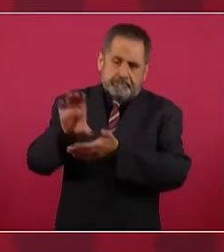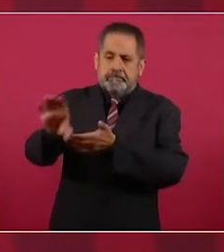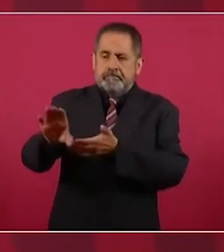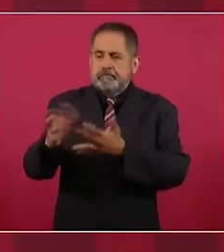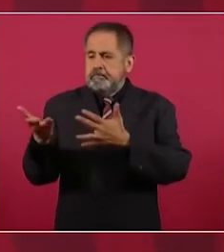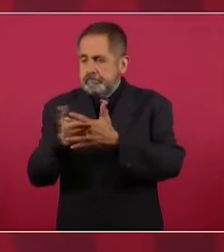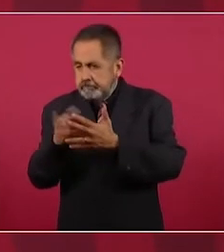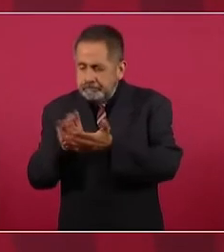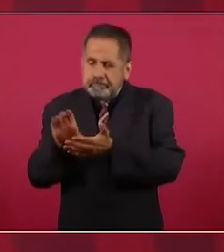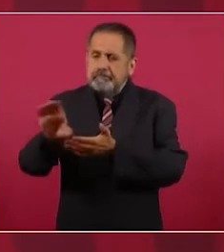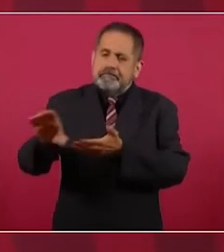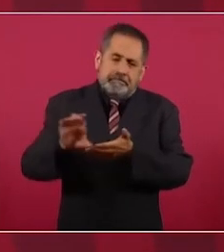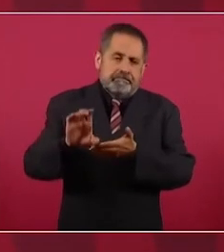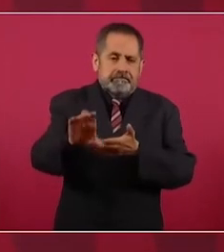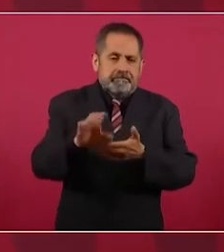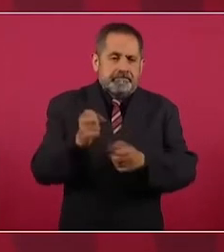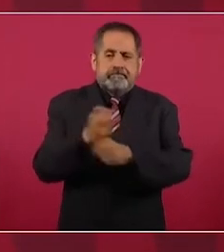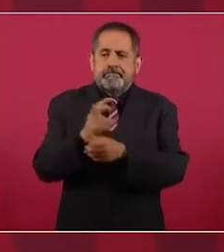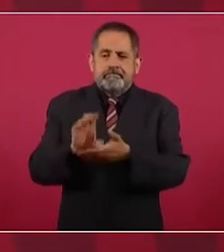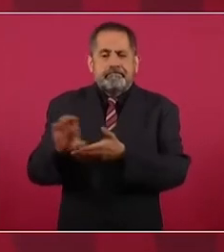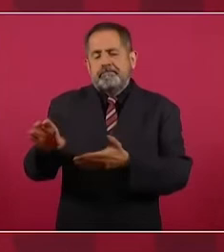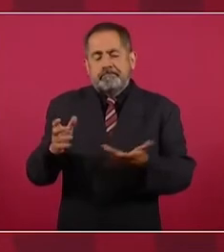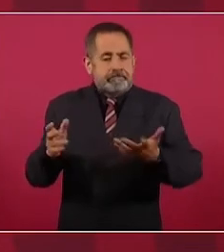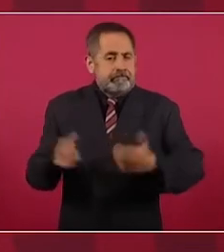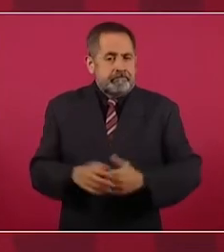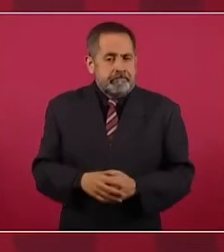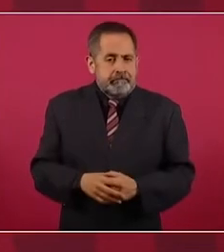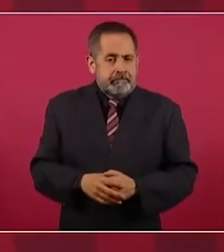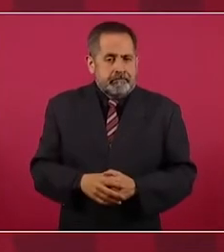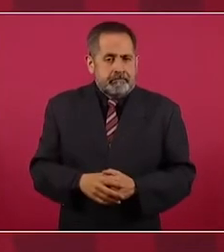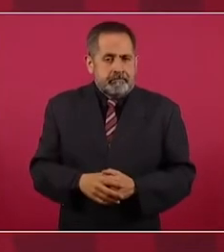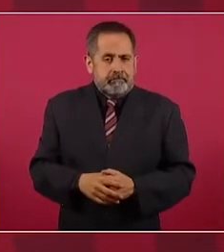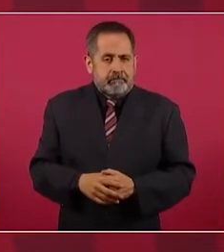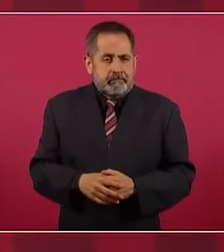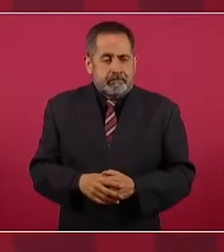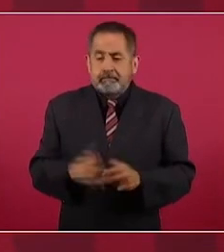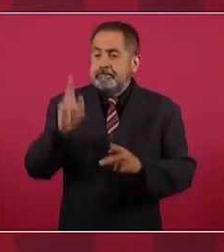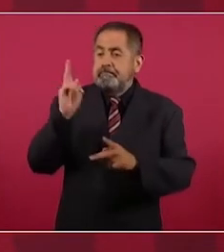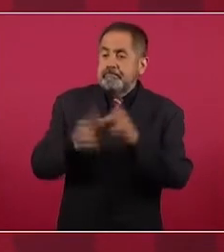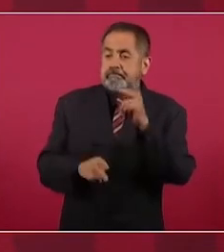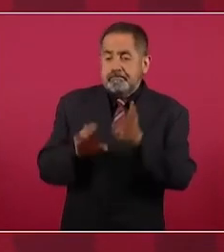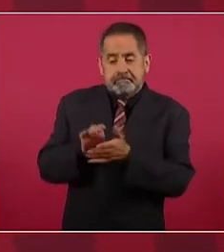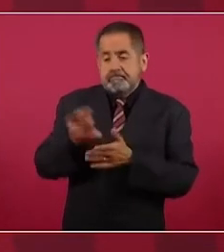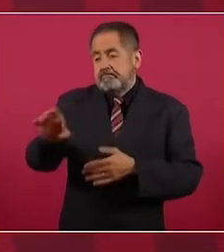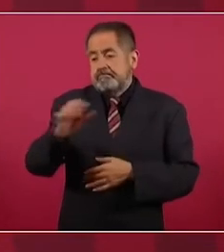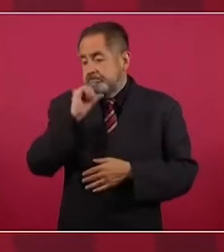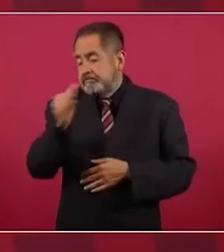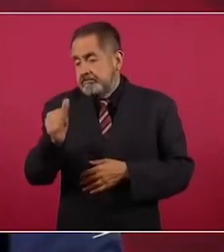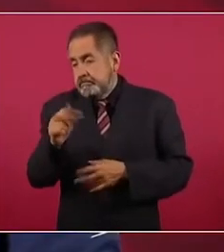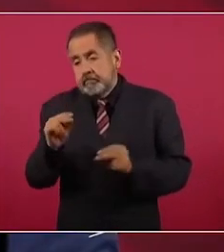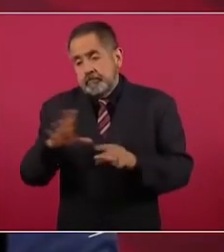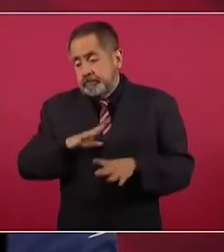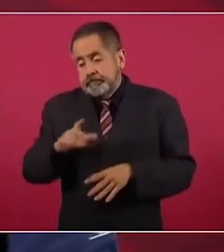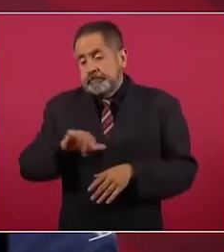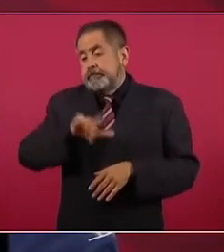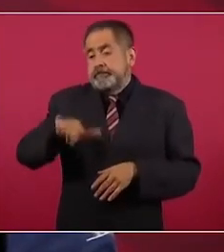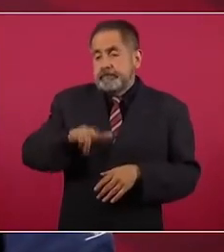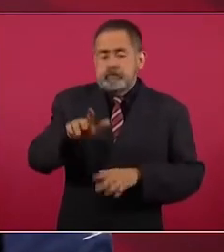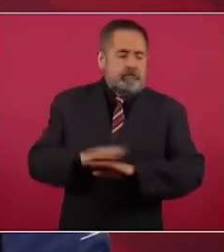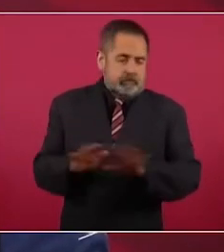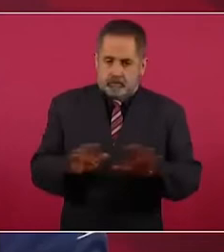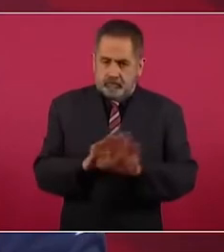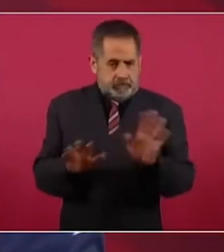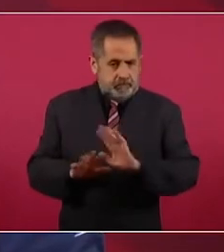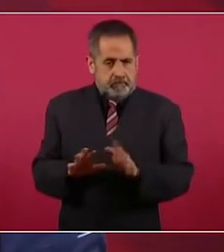participaciones. Nunca se les ha dejado de entregar lo que por derecho